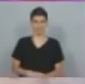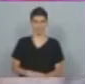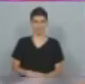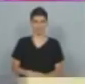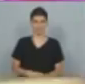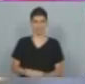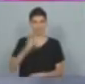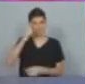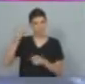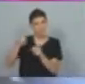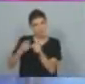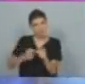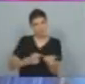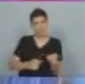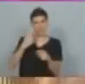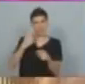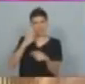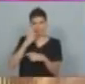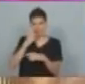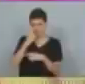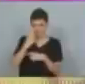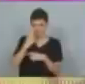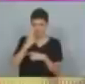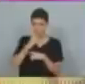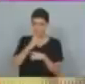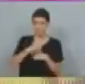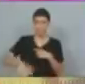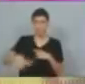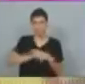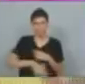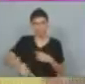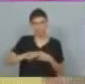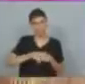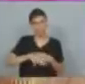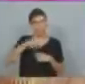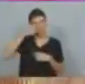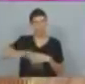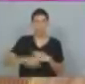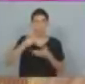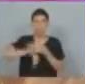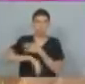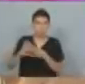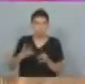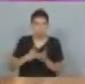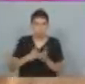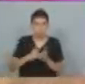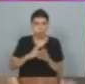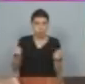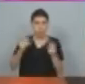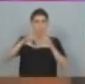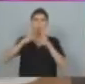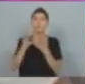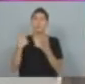Imaginemos que está en una persecución, que acaban de sustraer de todo lugar que encuentren la última comida que está en la faz de la